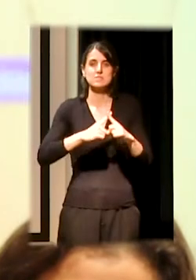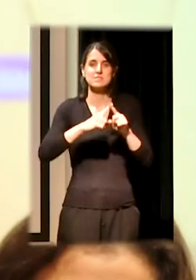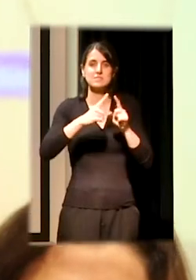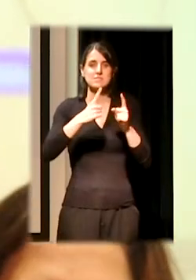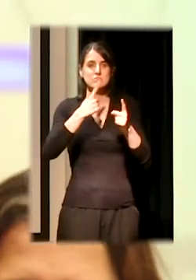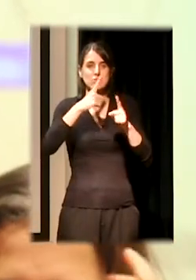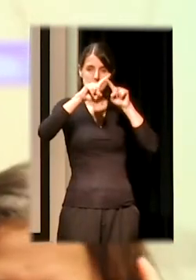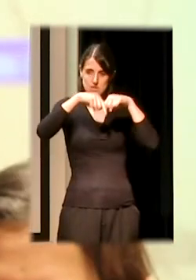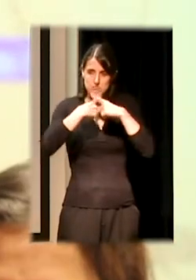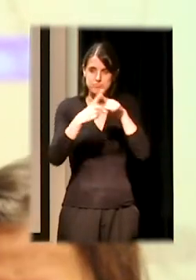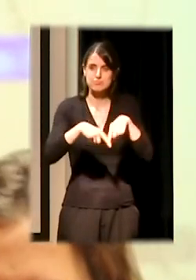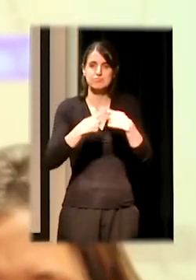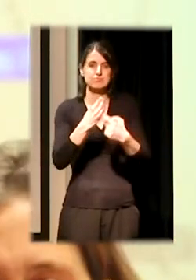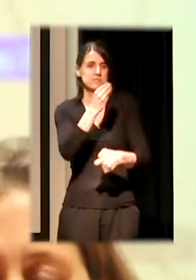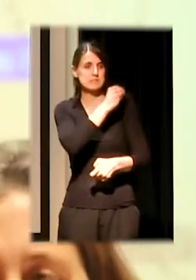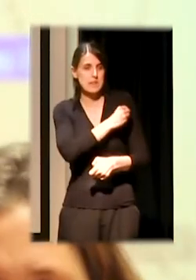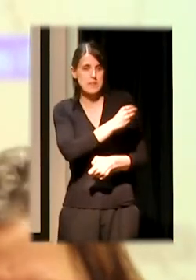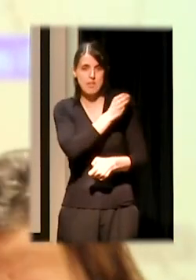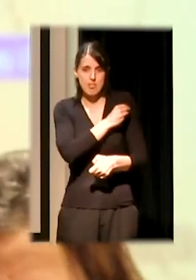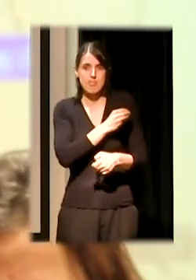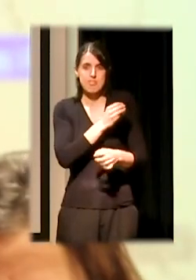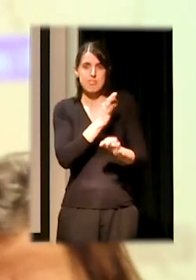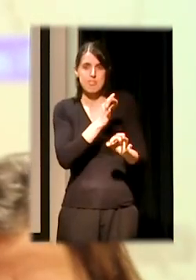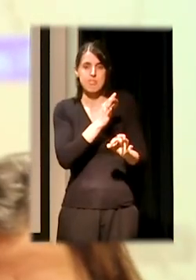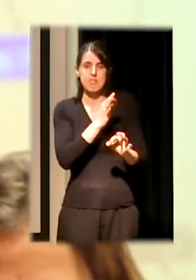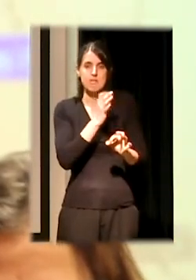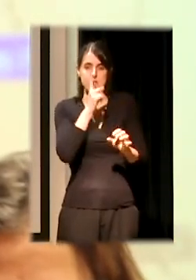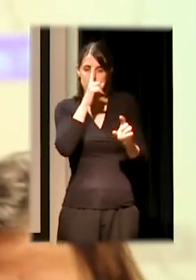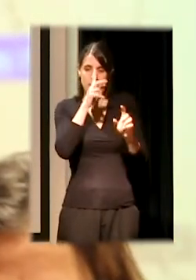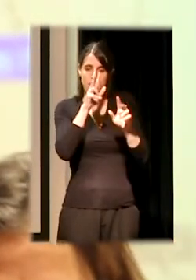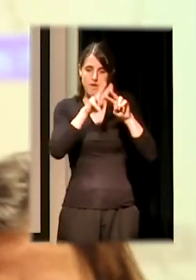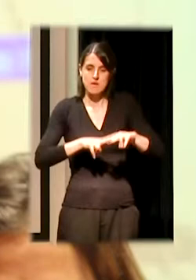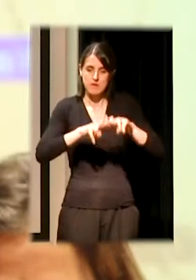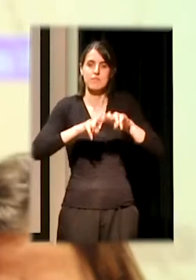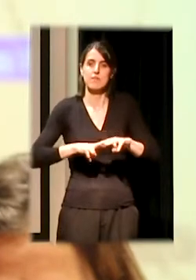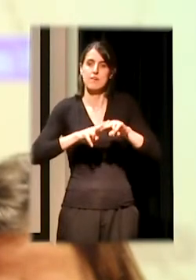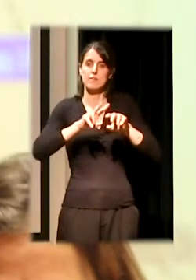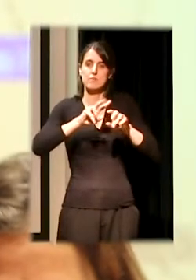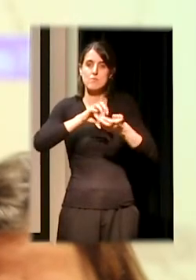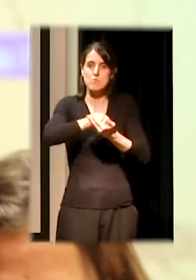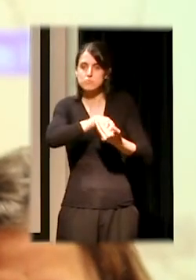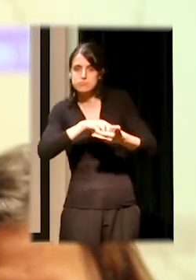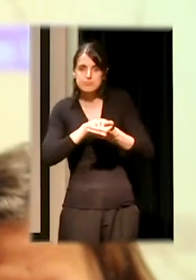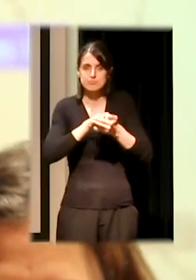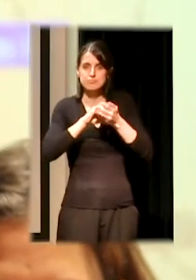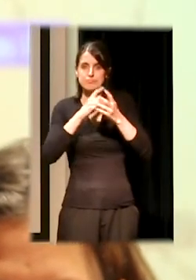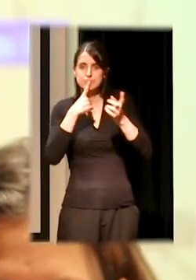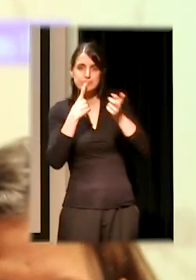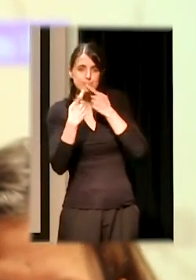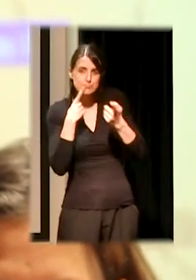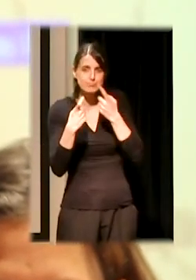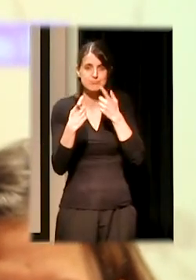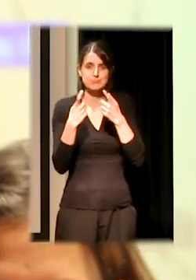cuestionando, interpelando con todas las cosas que nos van sucediendo y analizando y cuestionando sobre lo que estamos haciendo, lo que no hemos hecho y lo